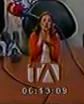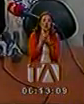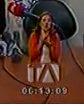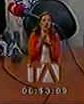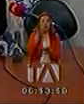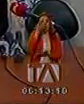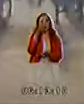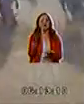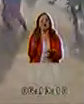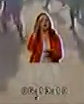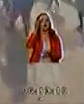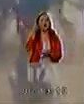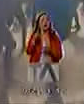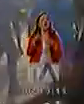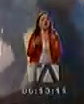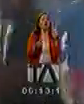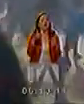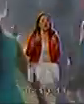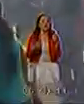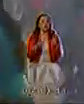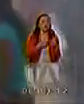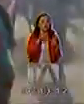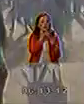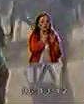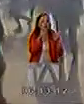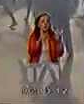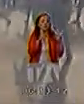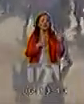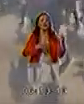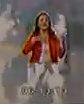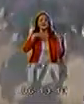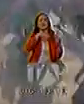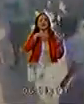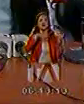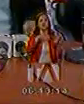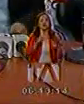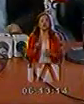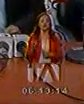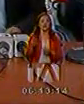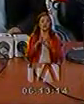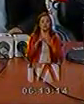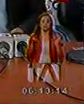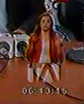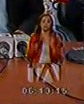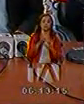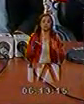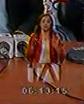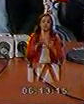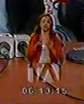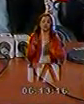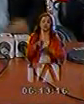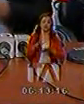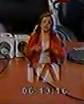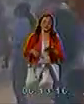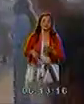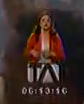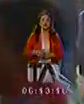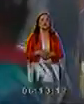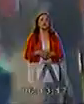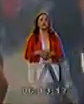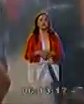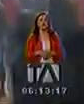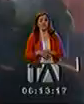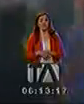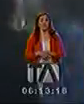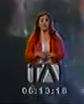de 3 personas ocurrido este martes en Pozorja. Pacheco leyó un manifiesto a nombre de la defensora del pueblo Gina Benavides, en el que